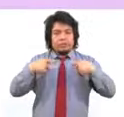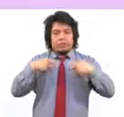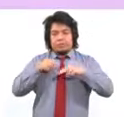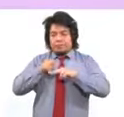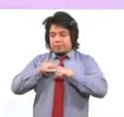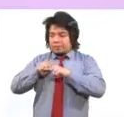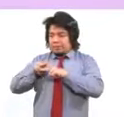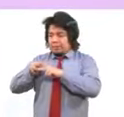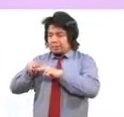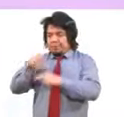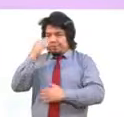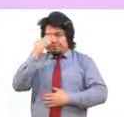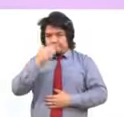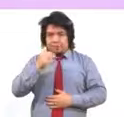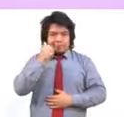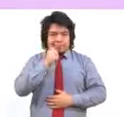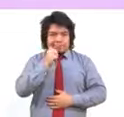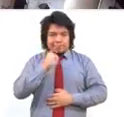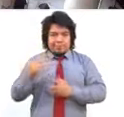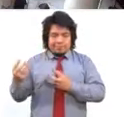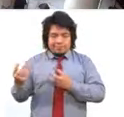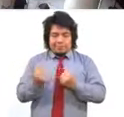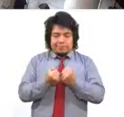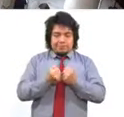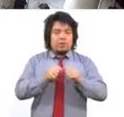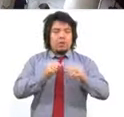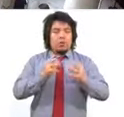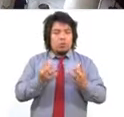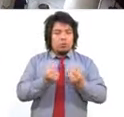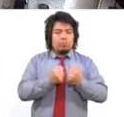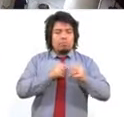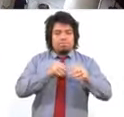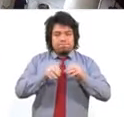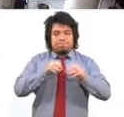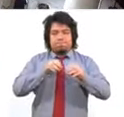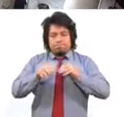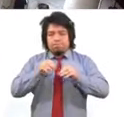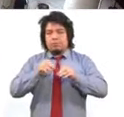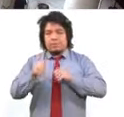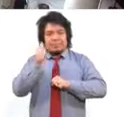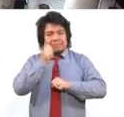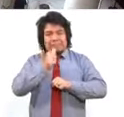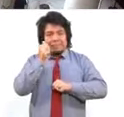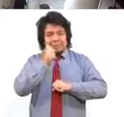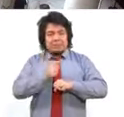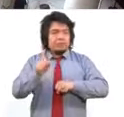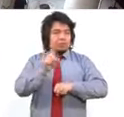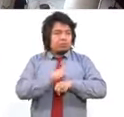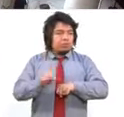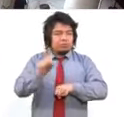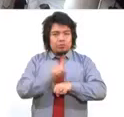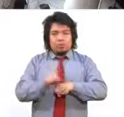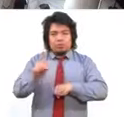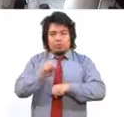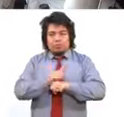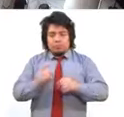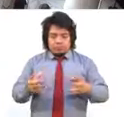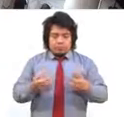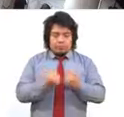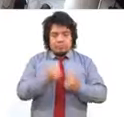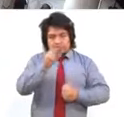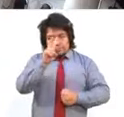presidium, que siempre estamos trabajando. Nos hablamos 3 veces al día, más o menos, casi todas.